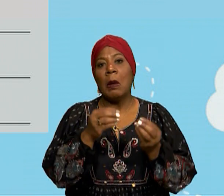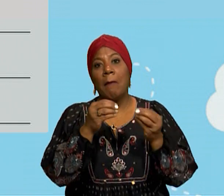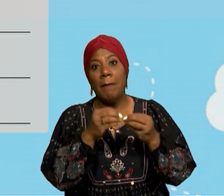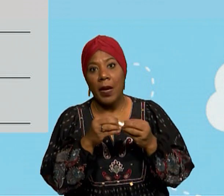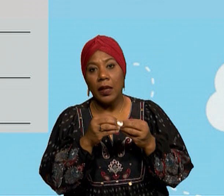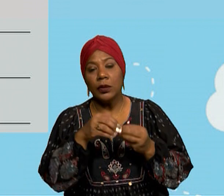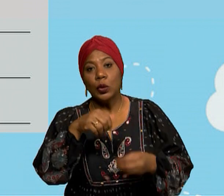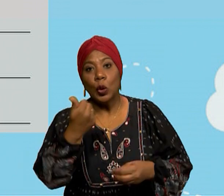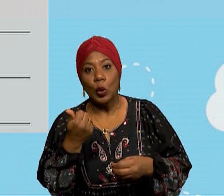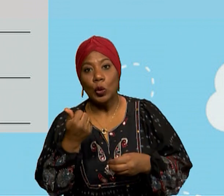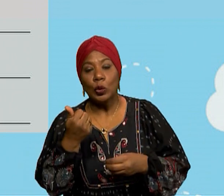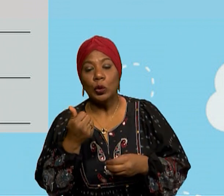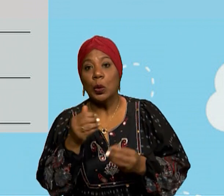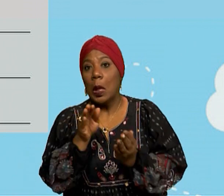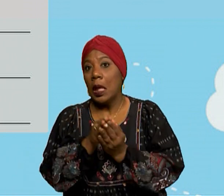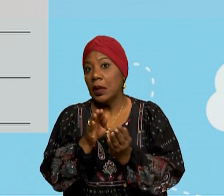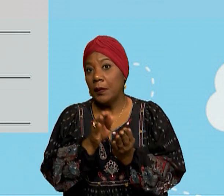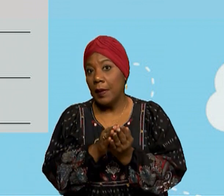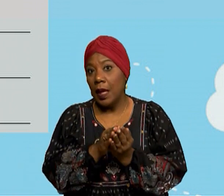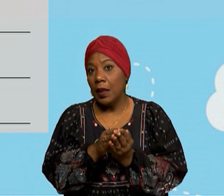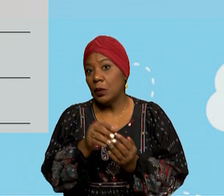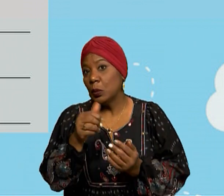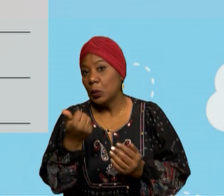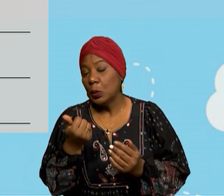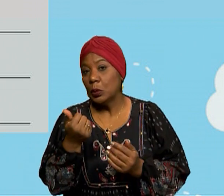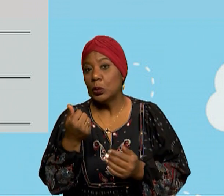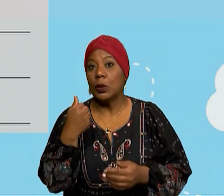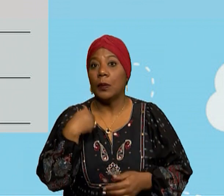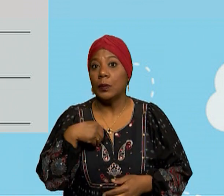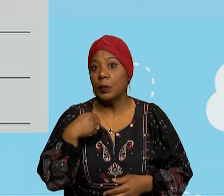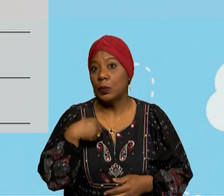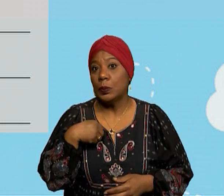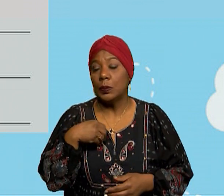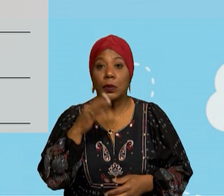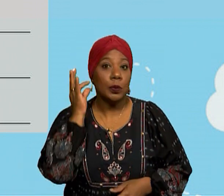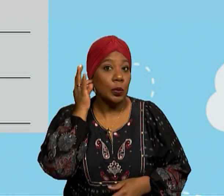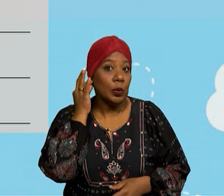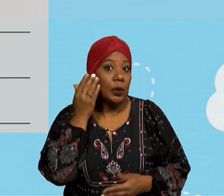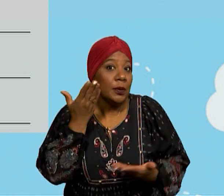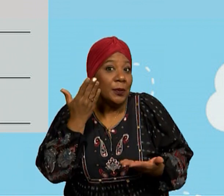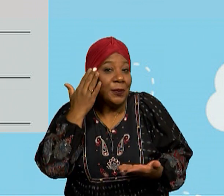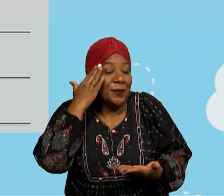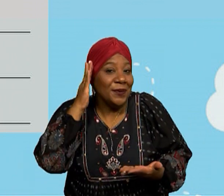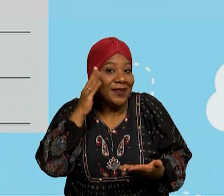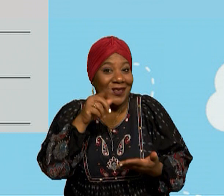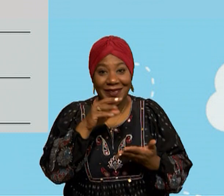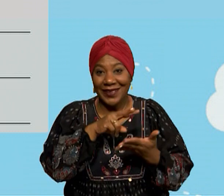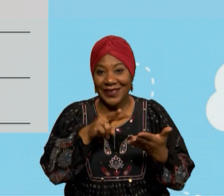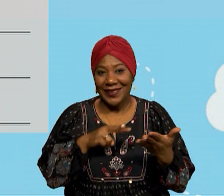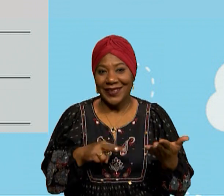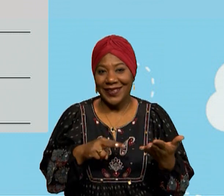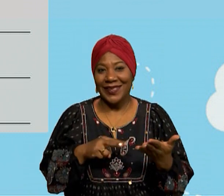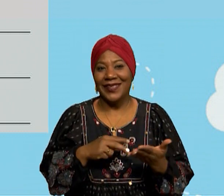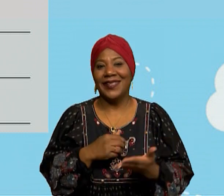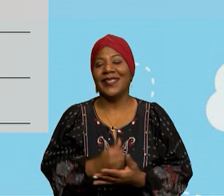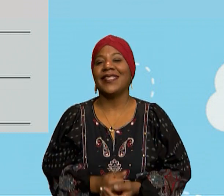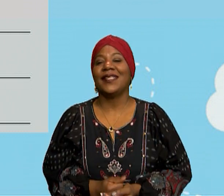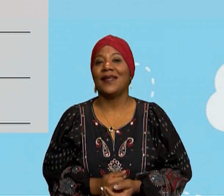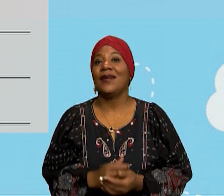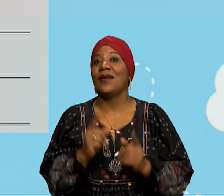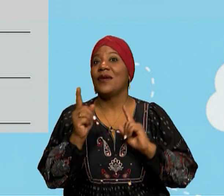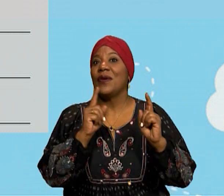secundario. Otra pregunta es: ¿dónde se desarrolla el cuento? ¿Cuál es el tema del cuento?